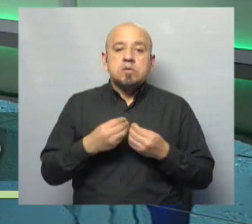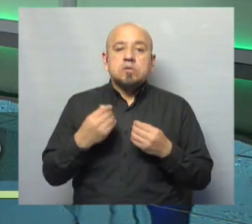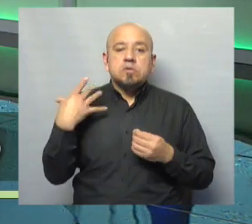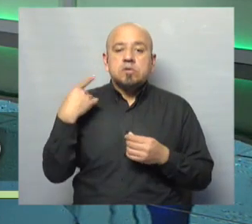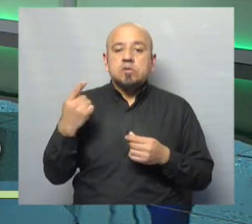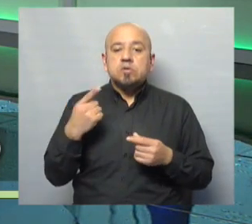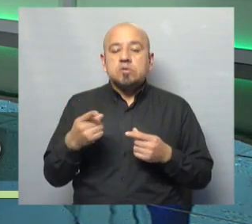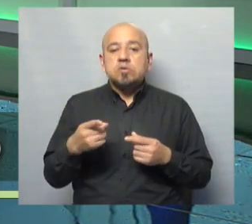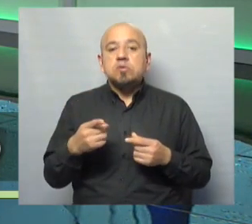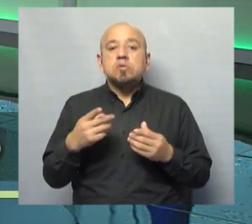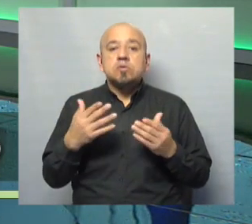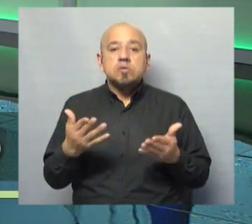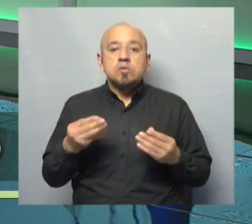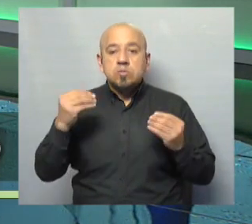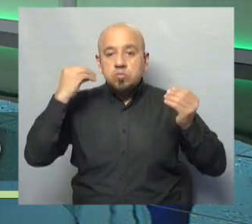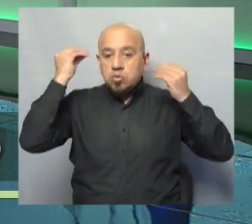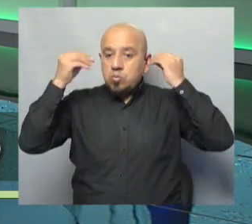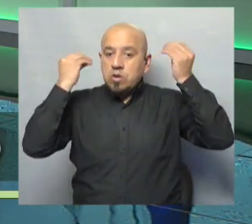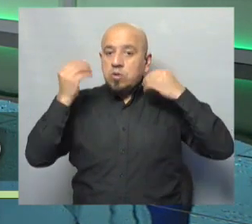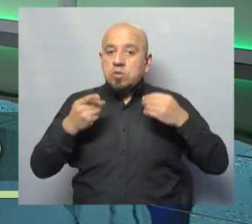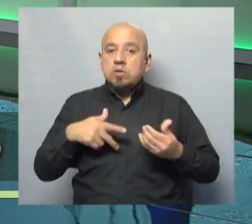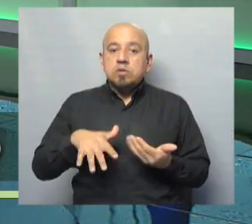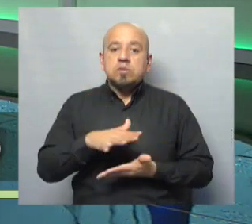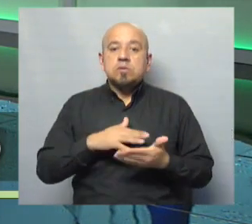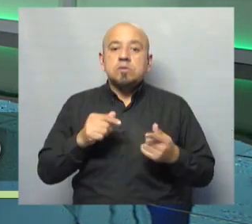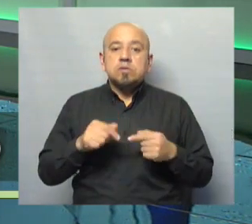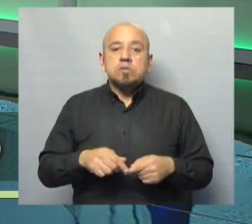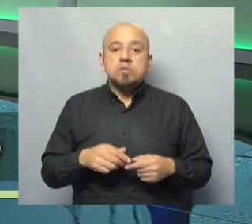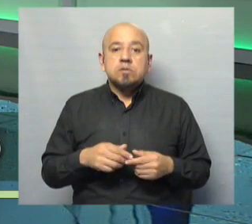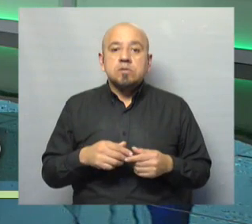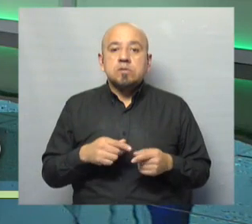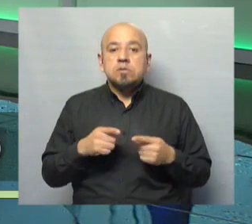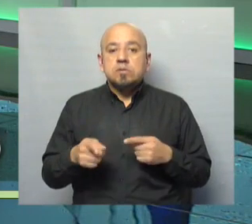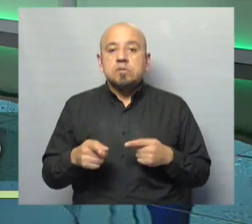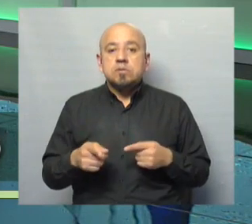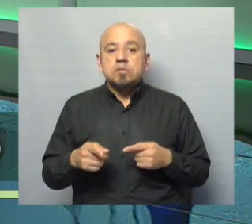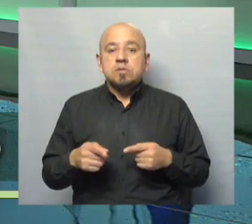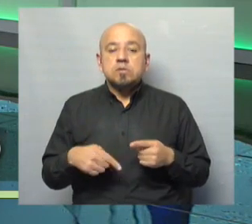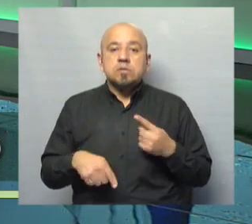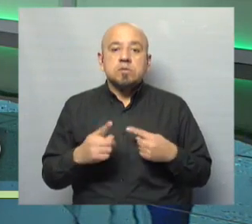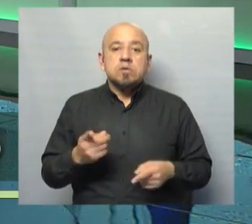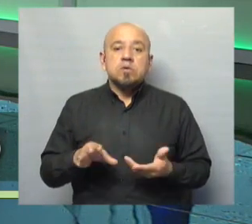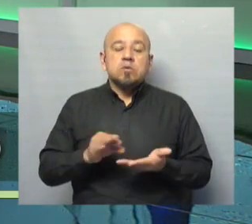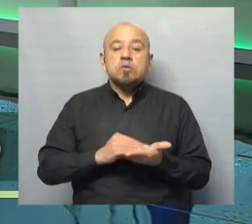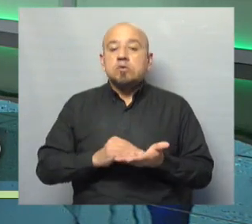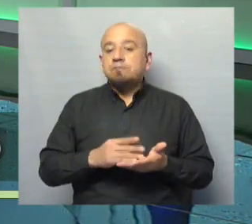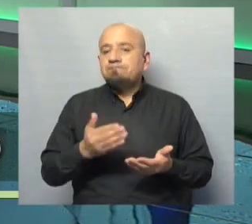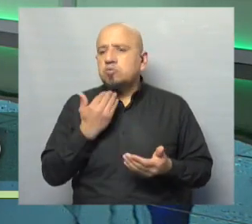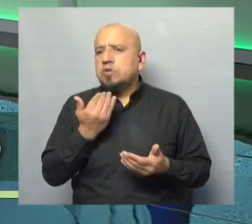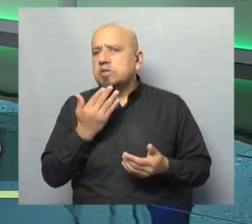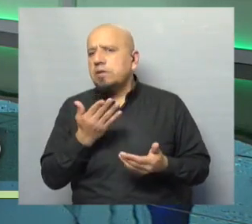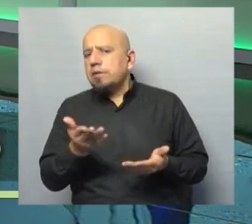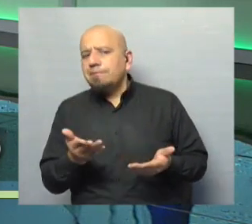distintos puntos del país están muy preocupados por esta situación y que estas son decisiones que se toman atrás de un escritorio y que no se evalúa cuál es la situación